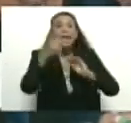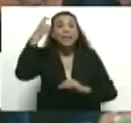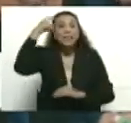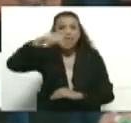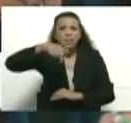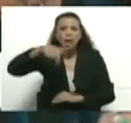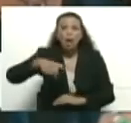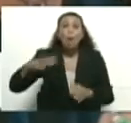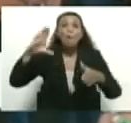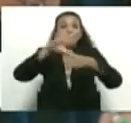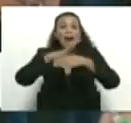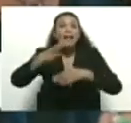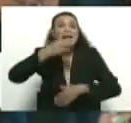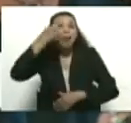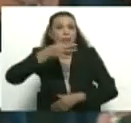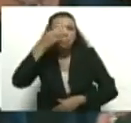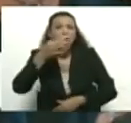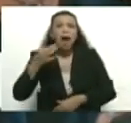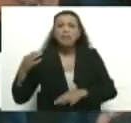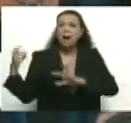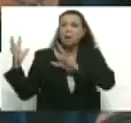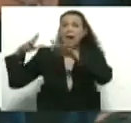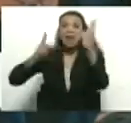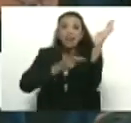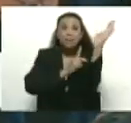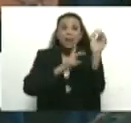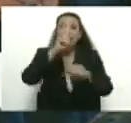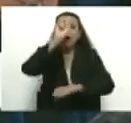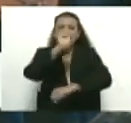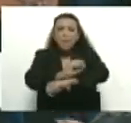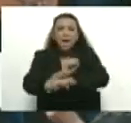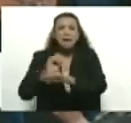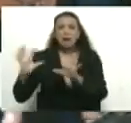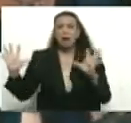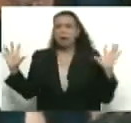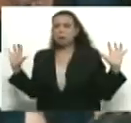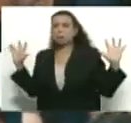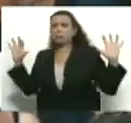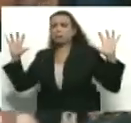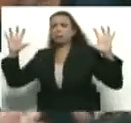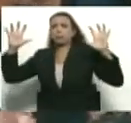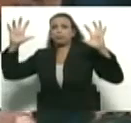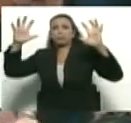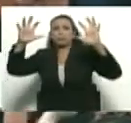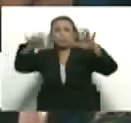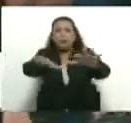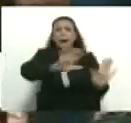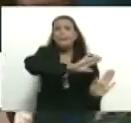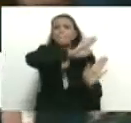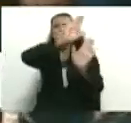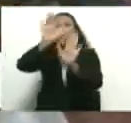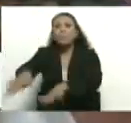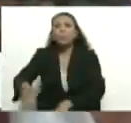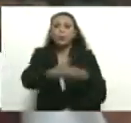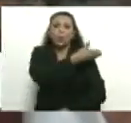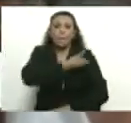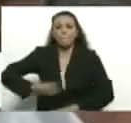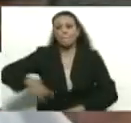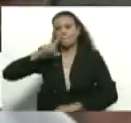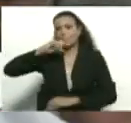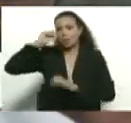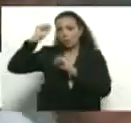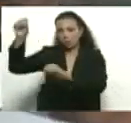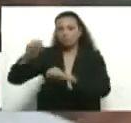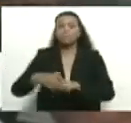pues martes en la tarde, la parroquia La Vega salió a la calle a respaldar a nuestro presidente